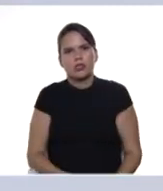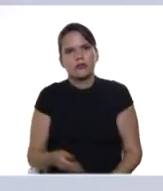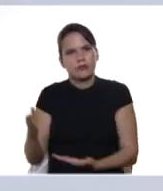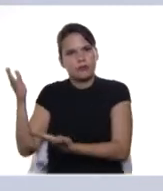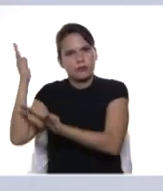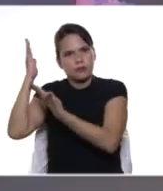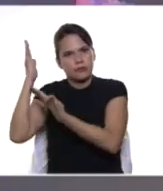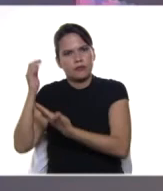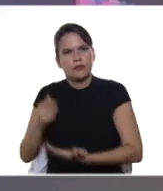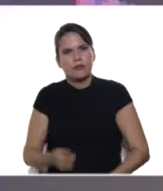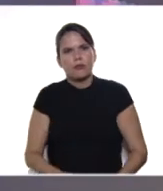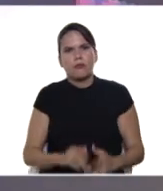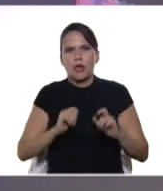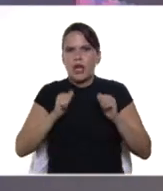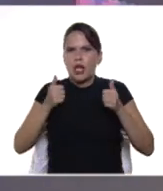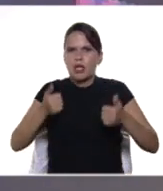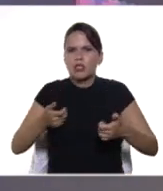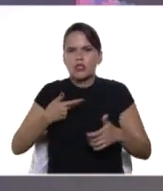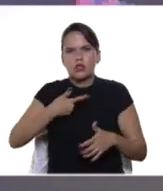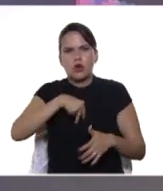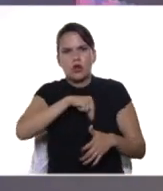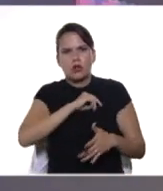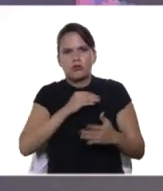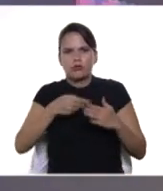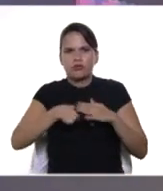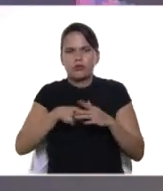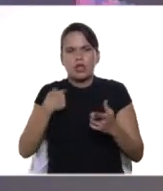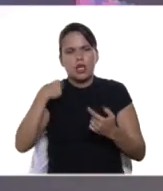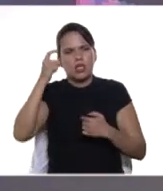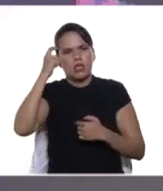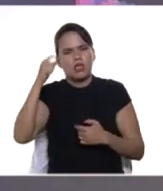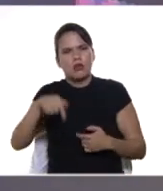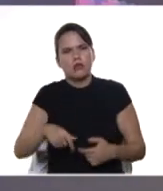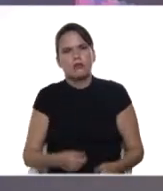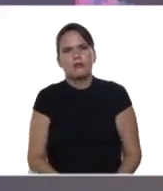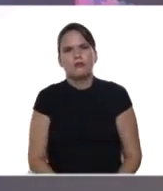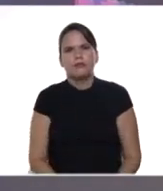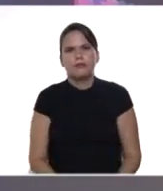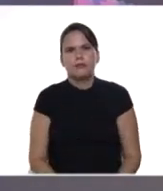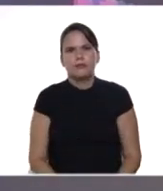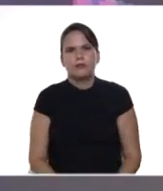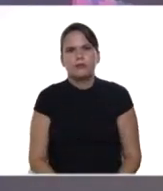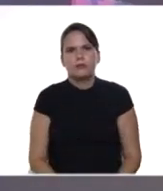la pantalla para dar inicio a nuestro contenido el día de hoy.